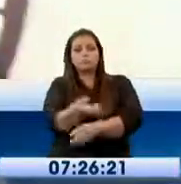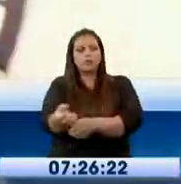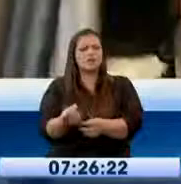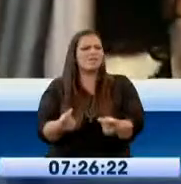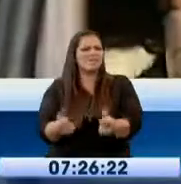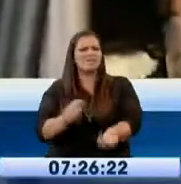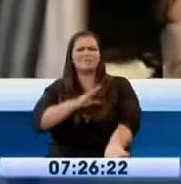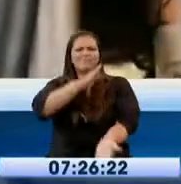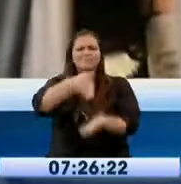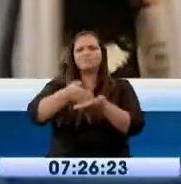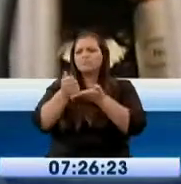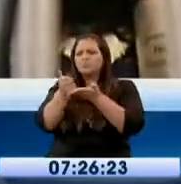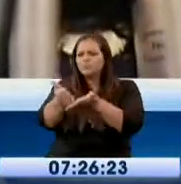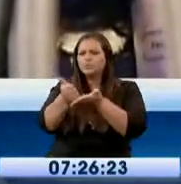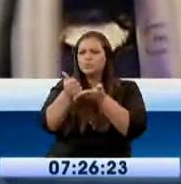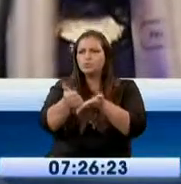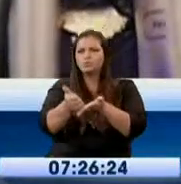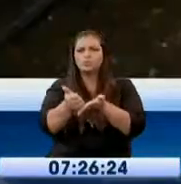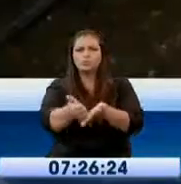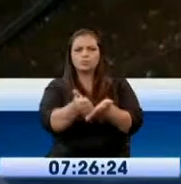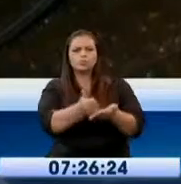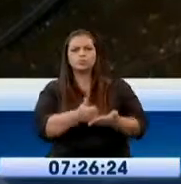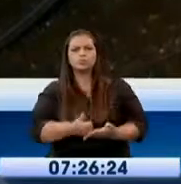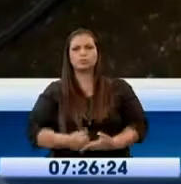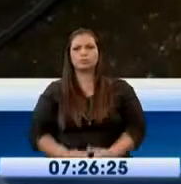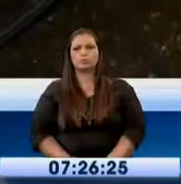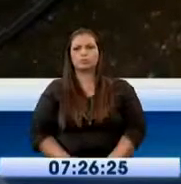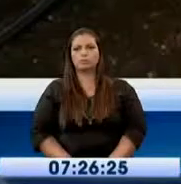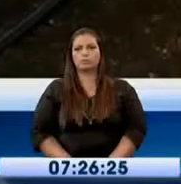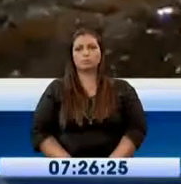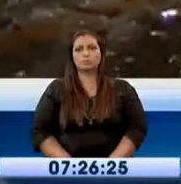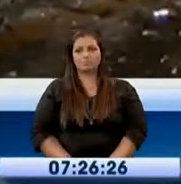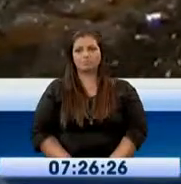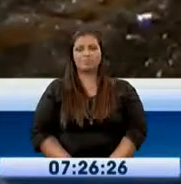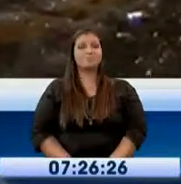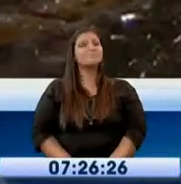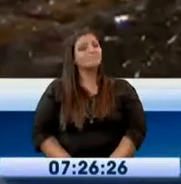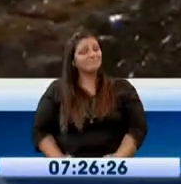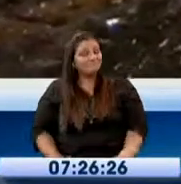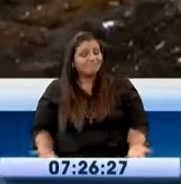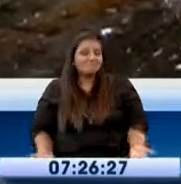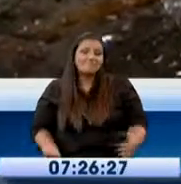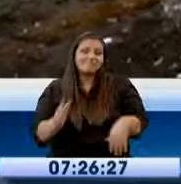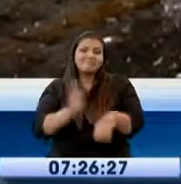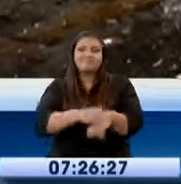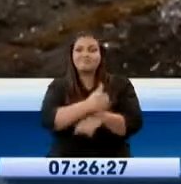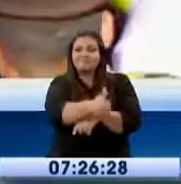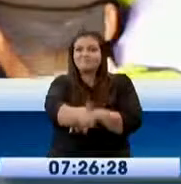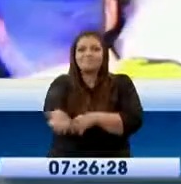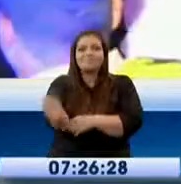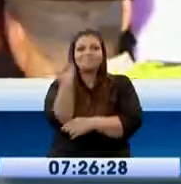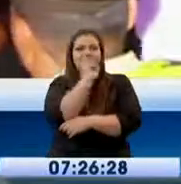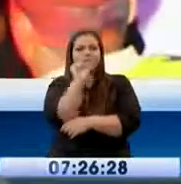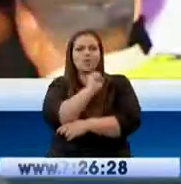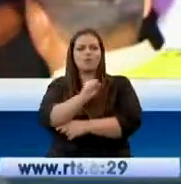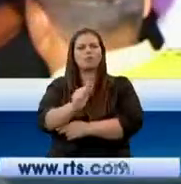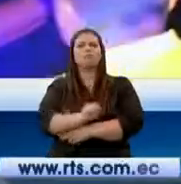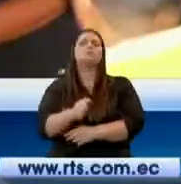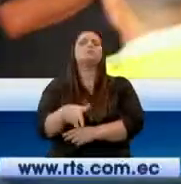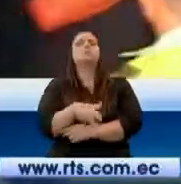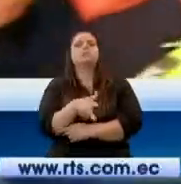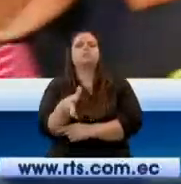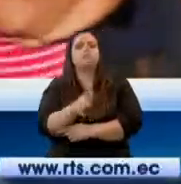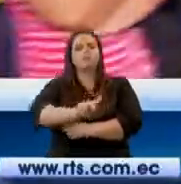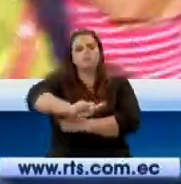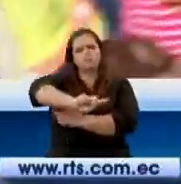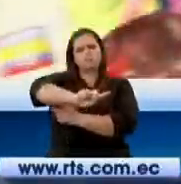la colisión, producto aparentemente del desmedido exceso de velocidad, según lo descrito. La chica dice que venía